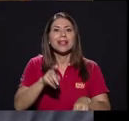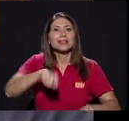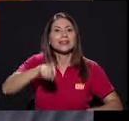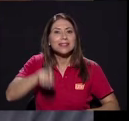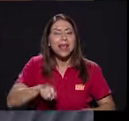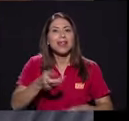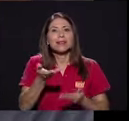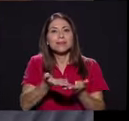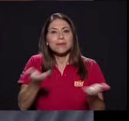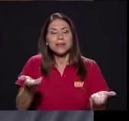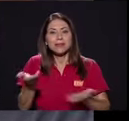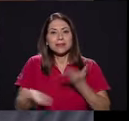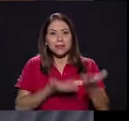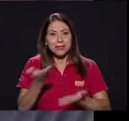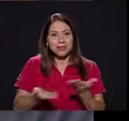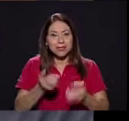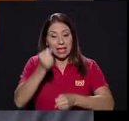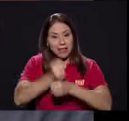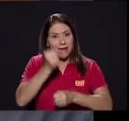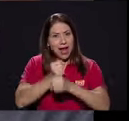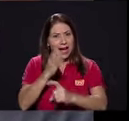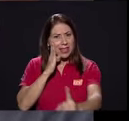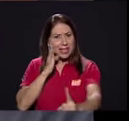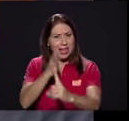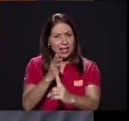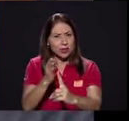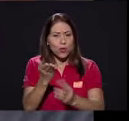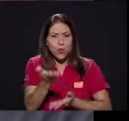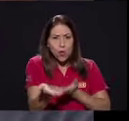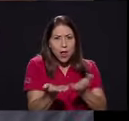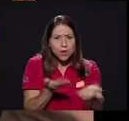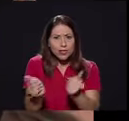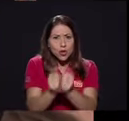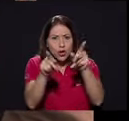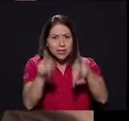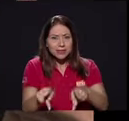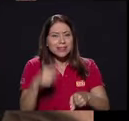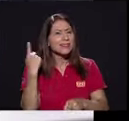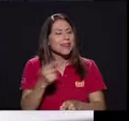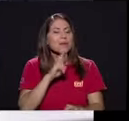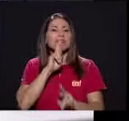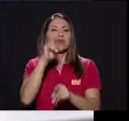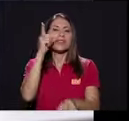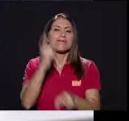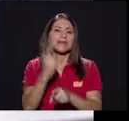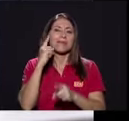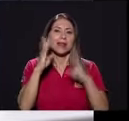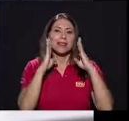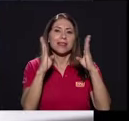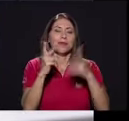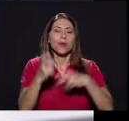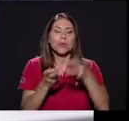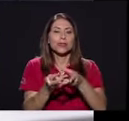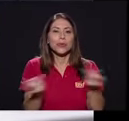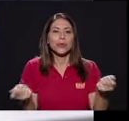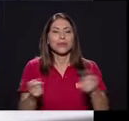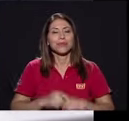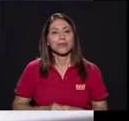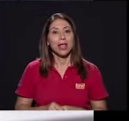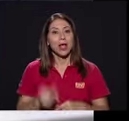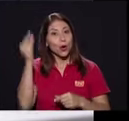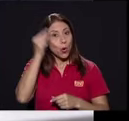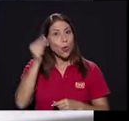servicios. Entonces, trabajar de manera directa y colaborativa con los ciudadanos siempre nos va a dar la respuesta asertiva a la atención de problemas. El reto